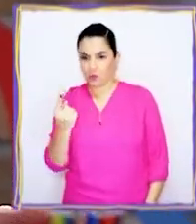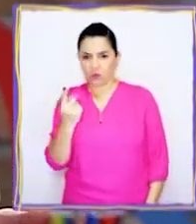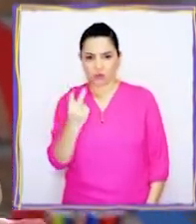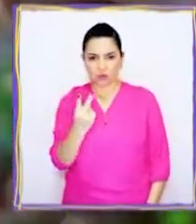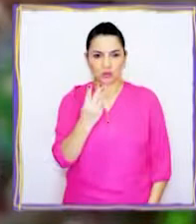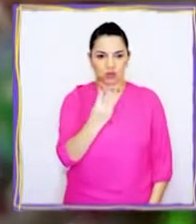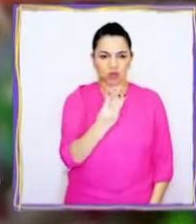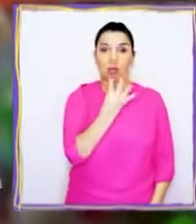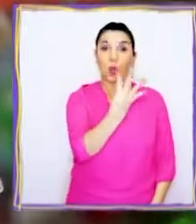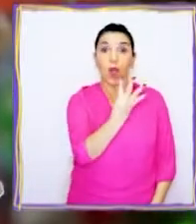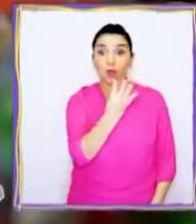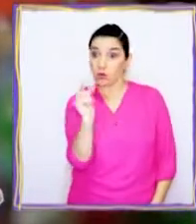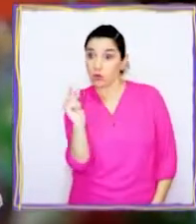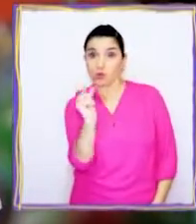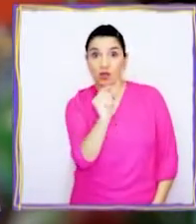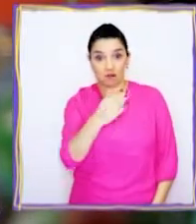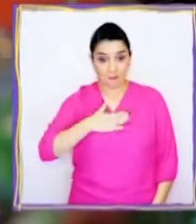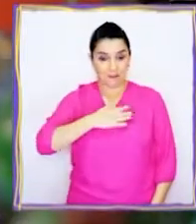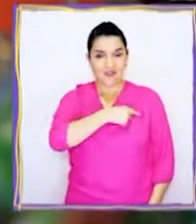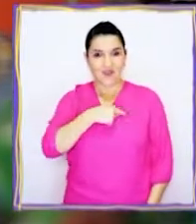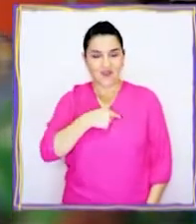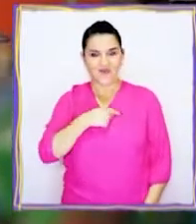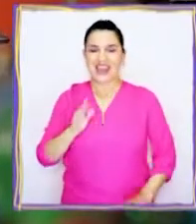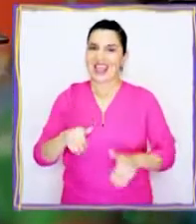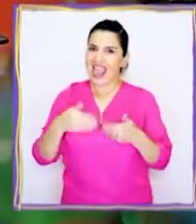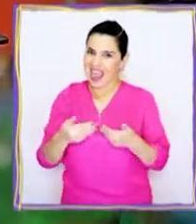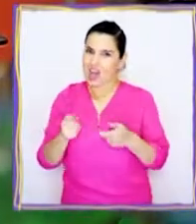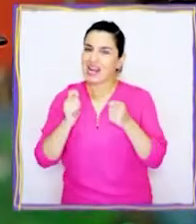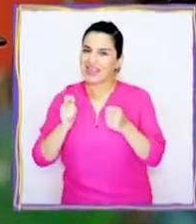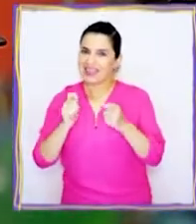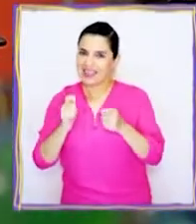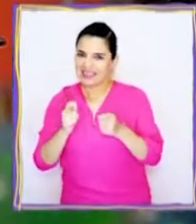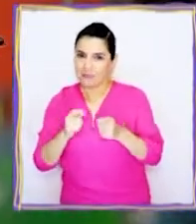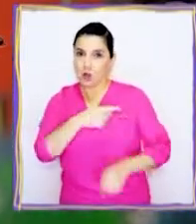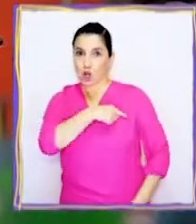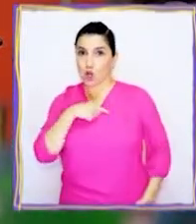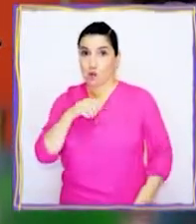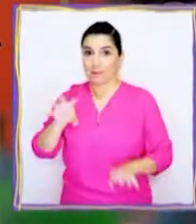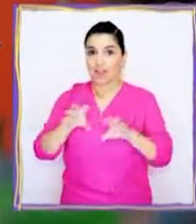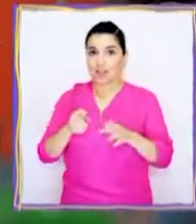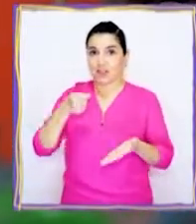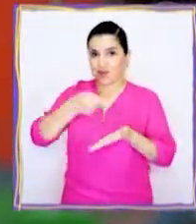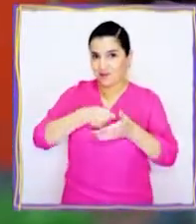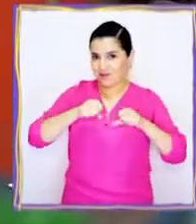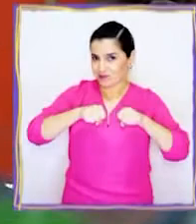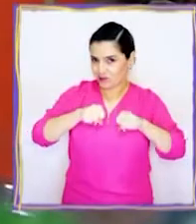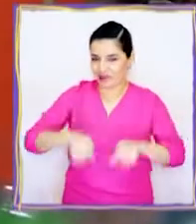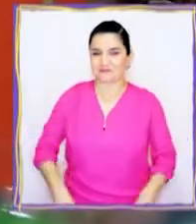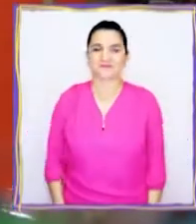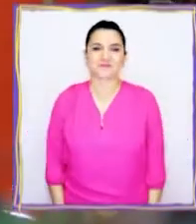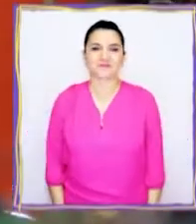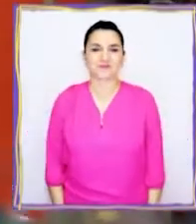Carolina. Mi nombre tiene 4 sílabas. Ahora, intentémoslo con las cosas que compramos en el